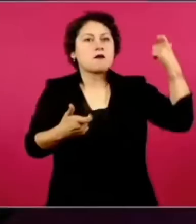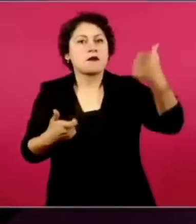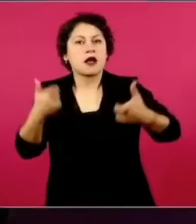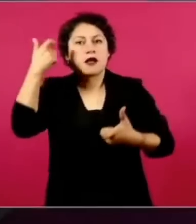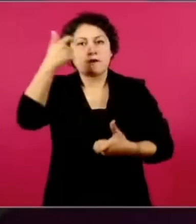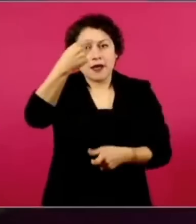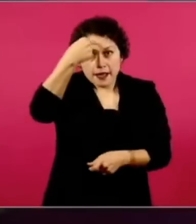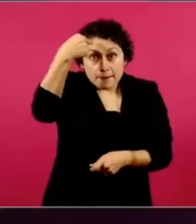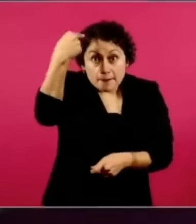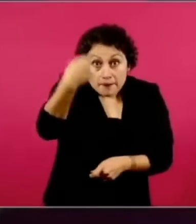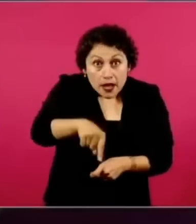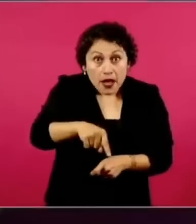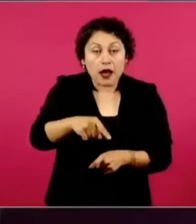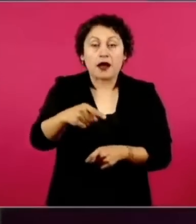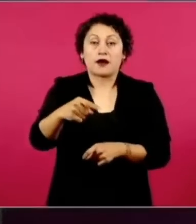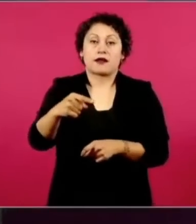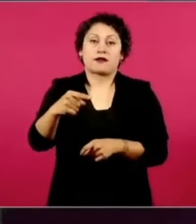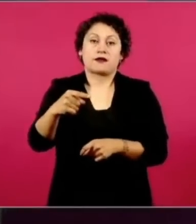cuesta,